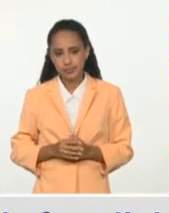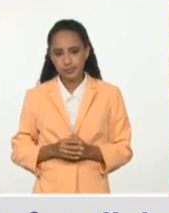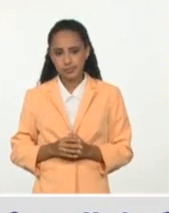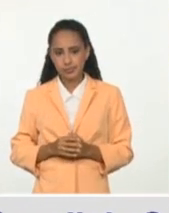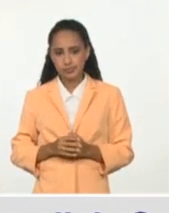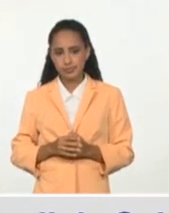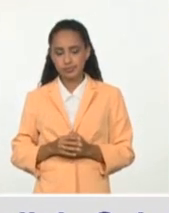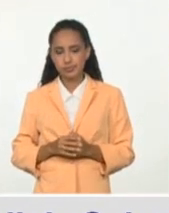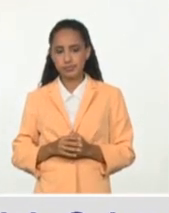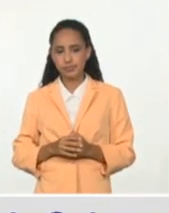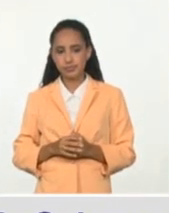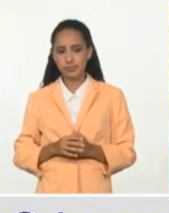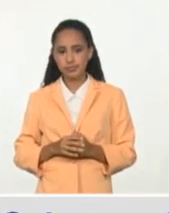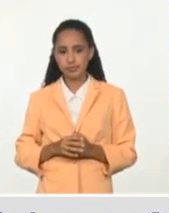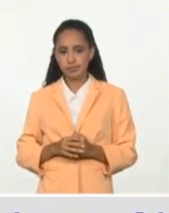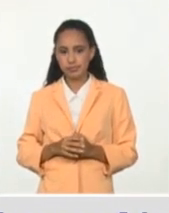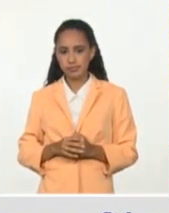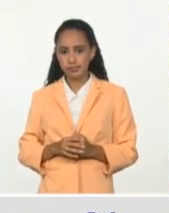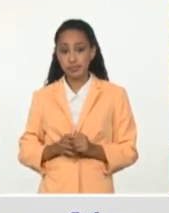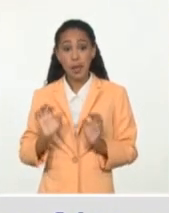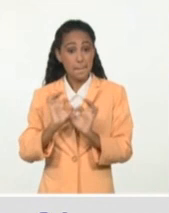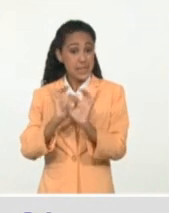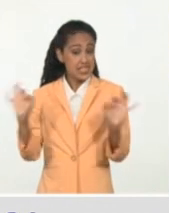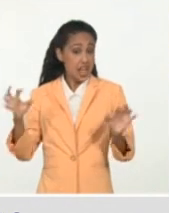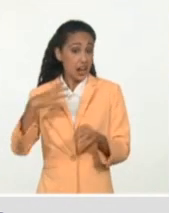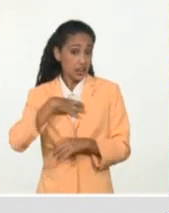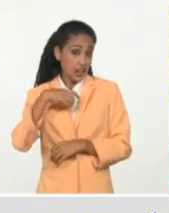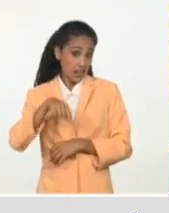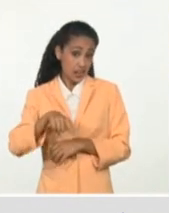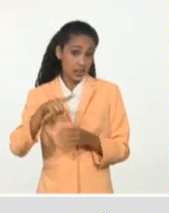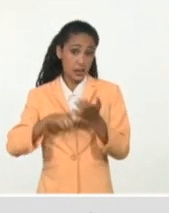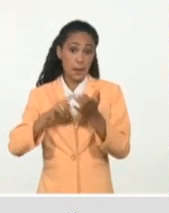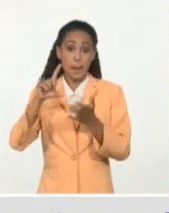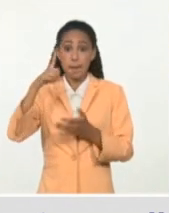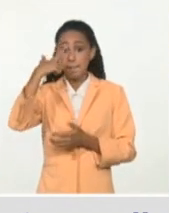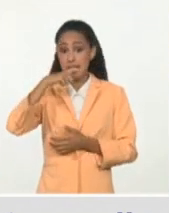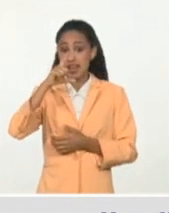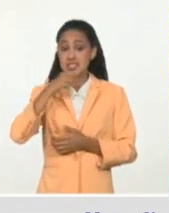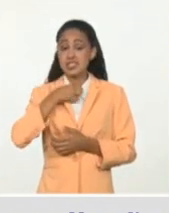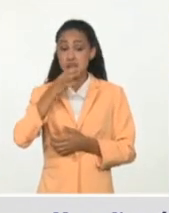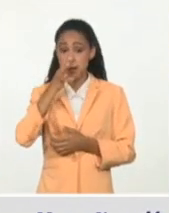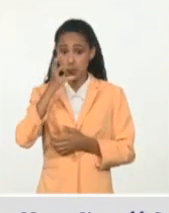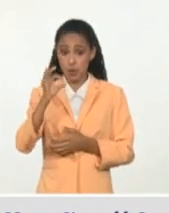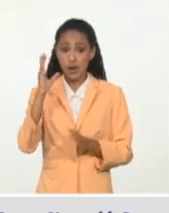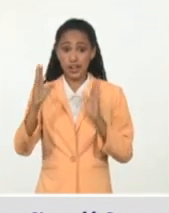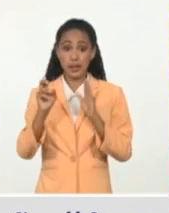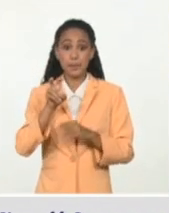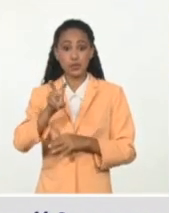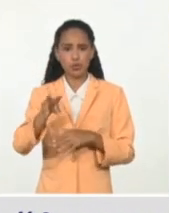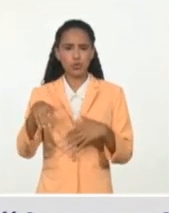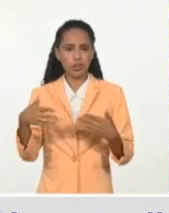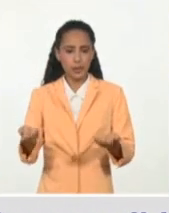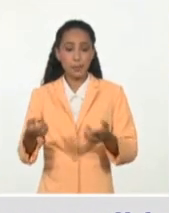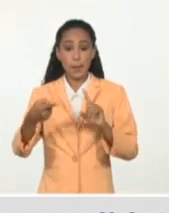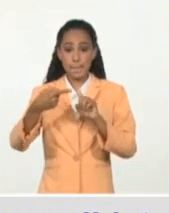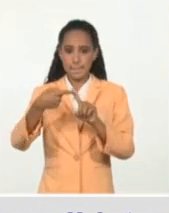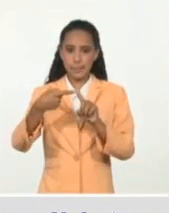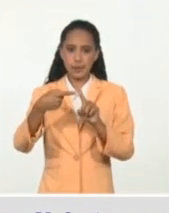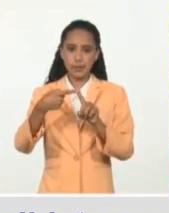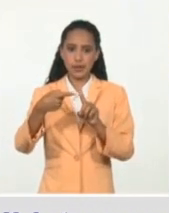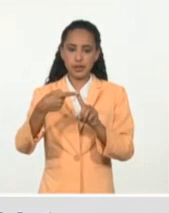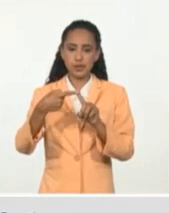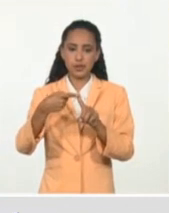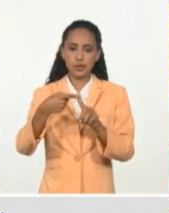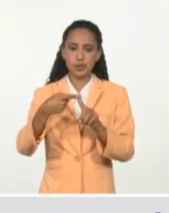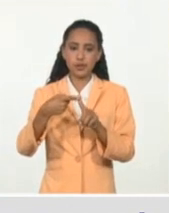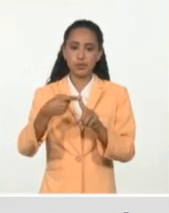Lo especial que tiene la administración de placebo en este ensayo clínico fase 2 es que primero está en una relación 4-1, es